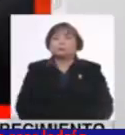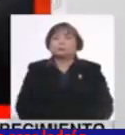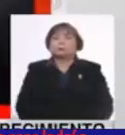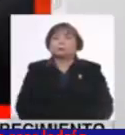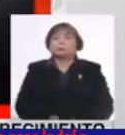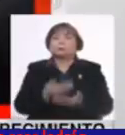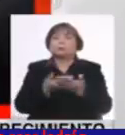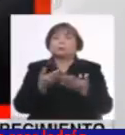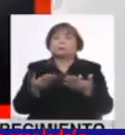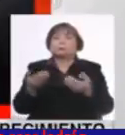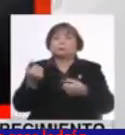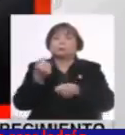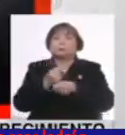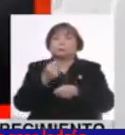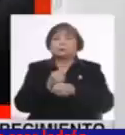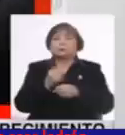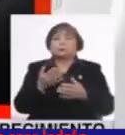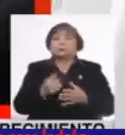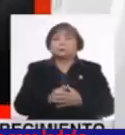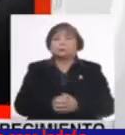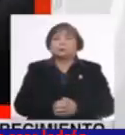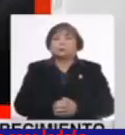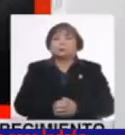en materia laboral